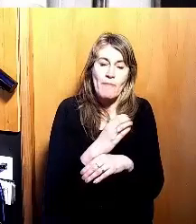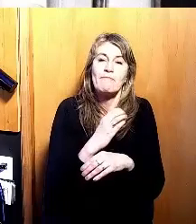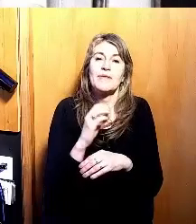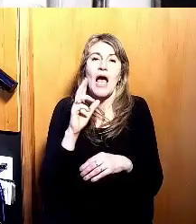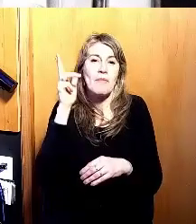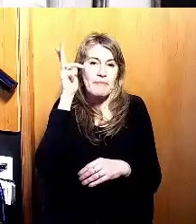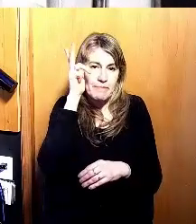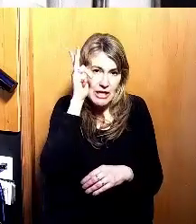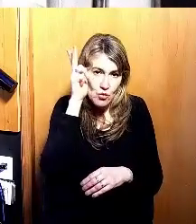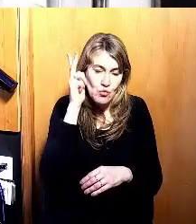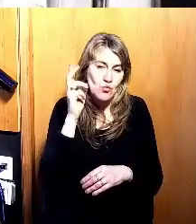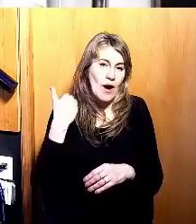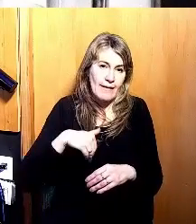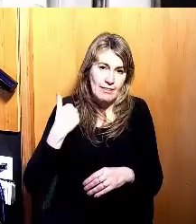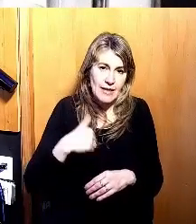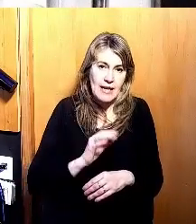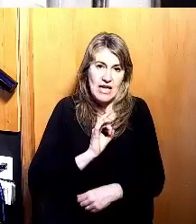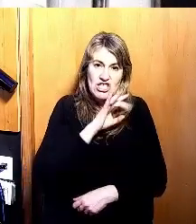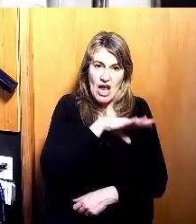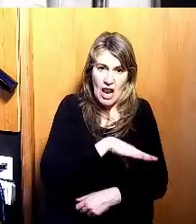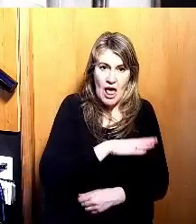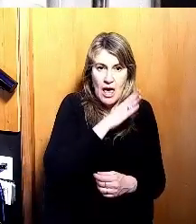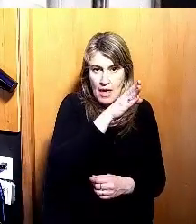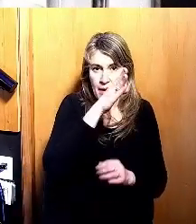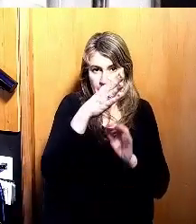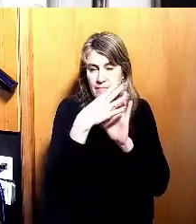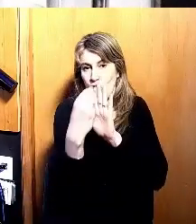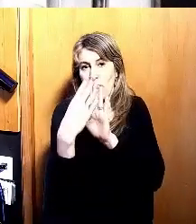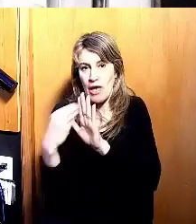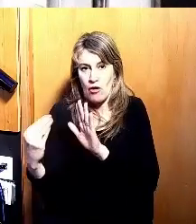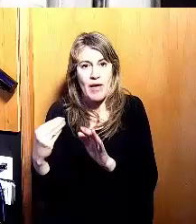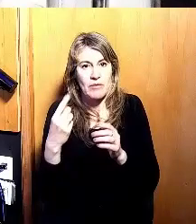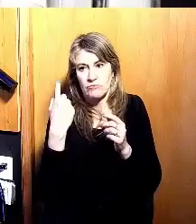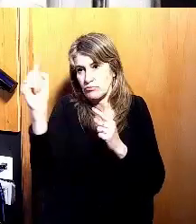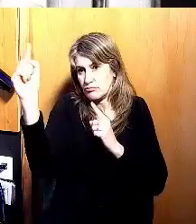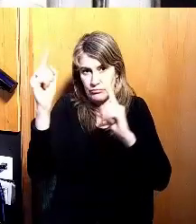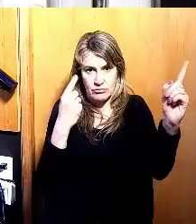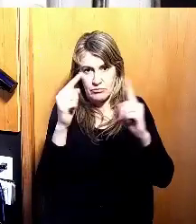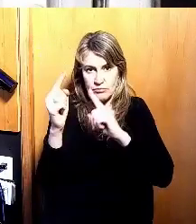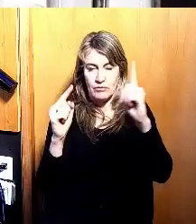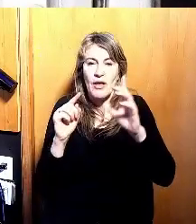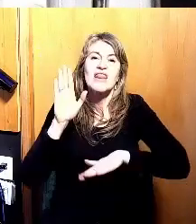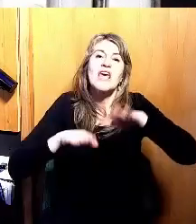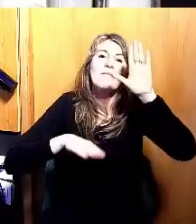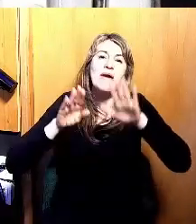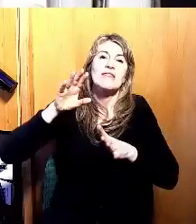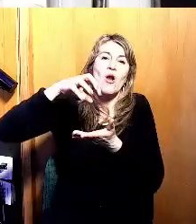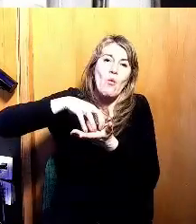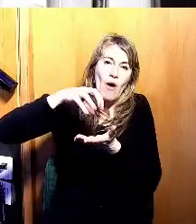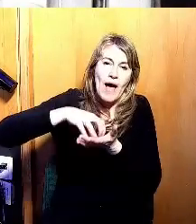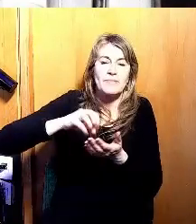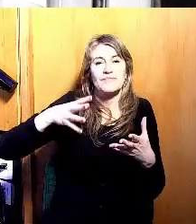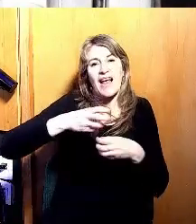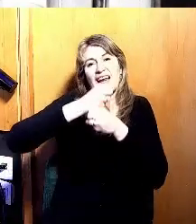Chile, a Argentina. En cada uno de estos países nos manejamos de manera totalmente autónoma, entendiendo que la localidad en tema de residuos